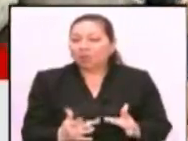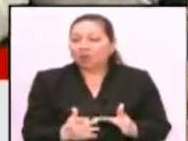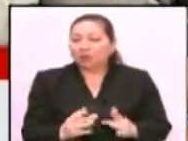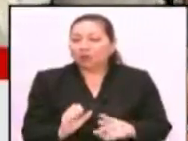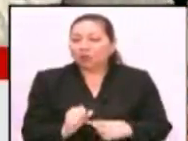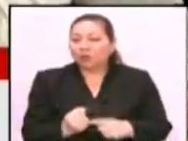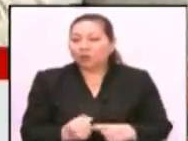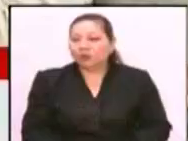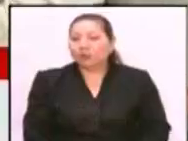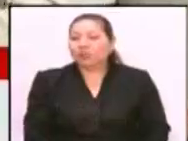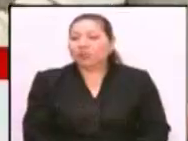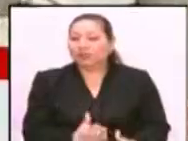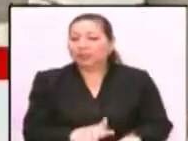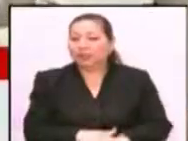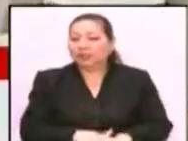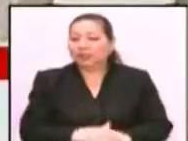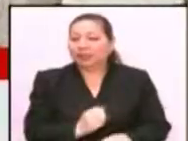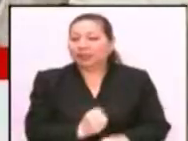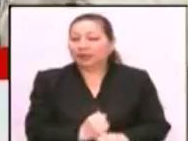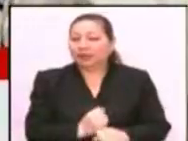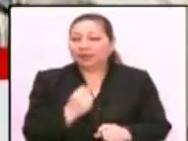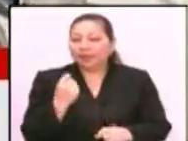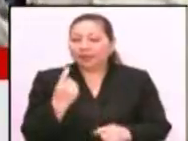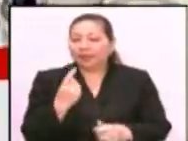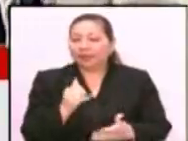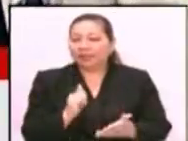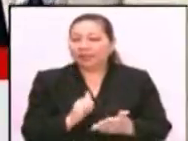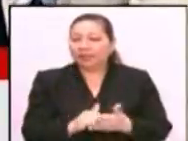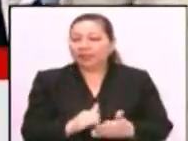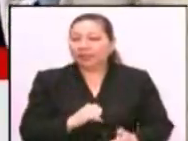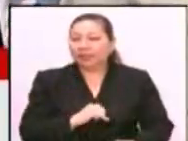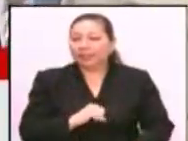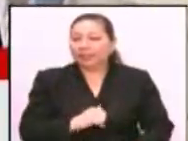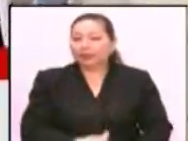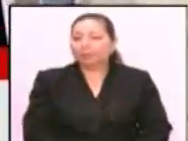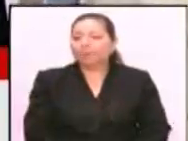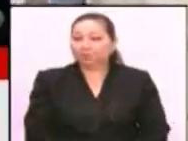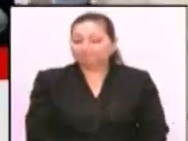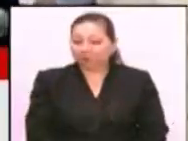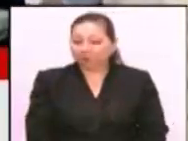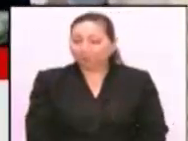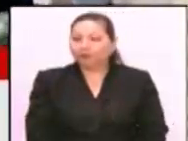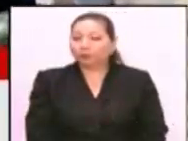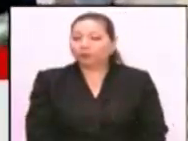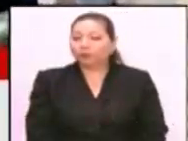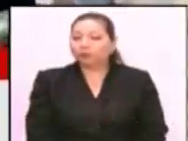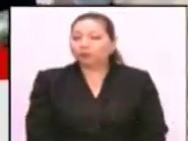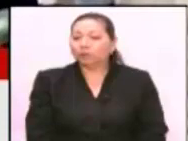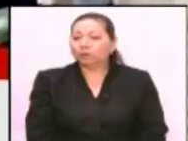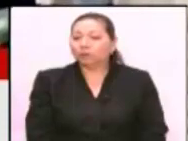Y un poco también de la organización donde trabajo para que entiendan quién soy. Por favor, la siguiente.